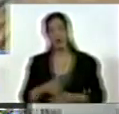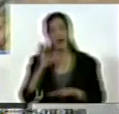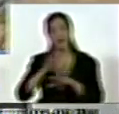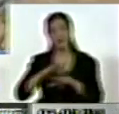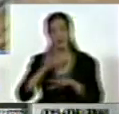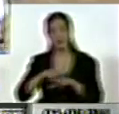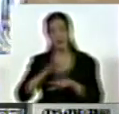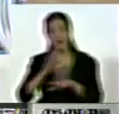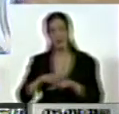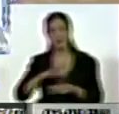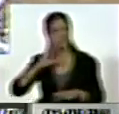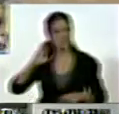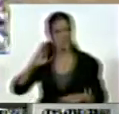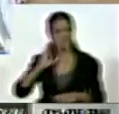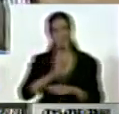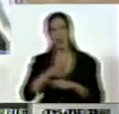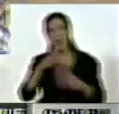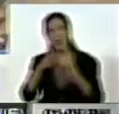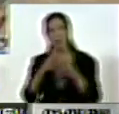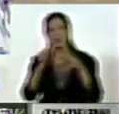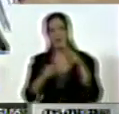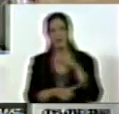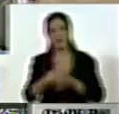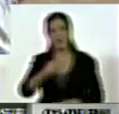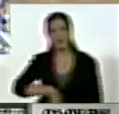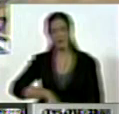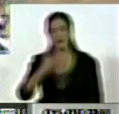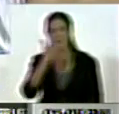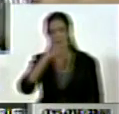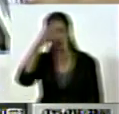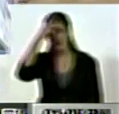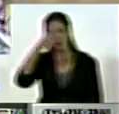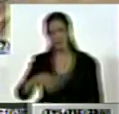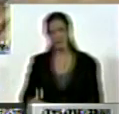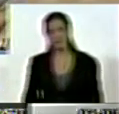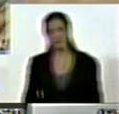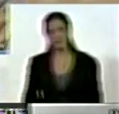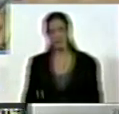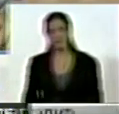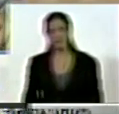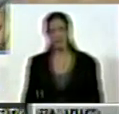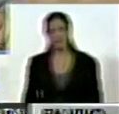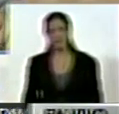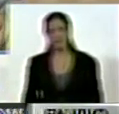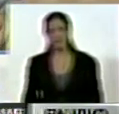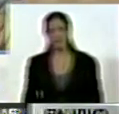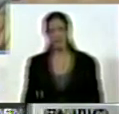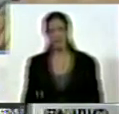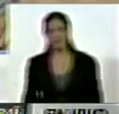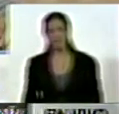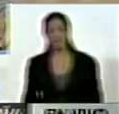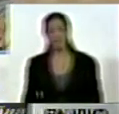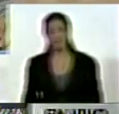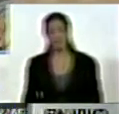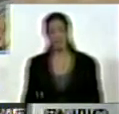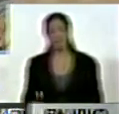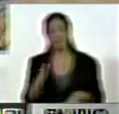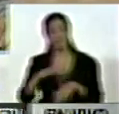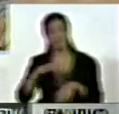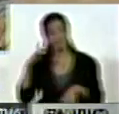anunciando sanciones contra el vicepresidente Tarek El Aissami. Muy, muy